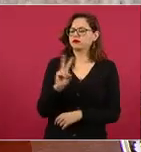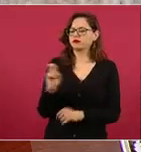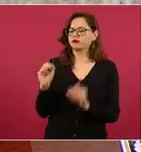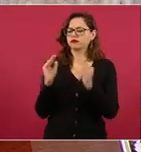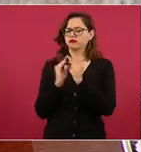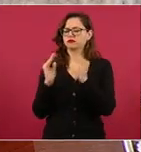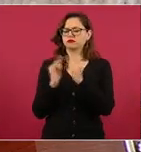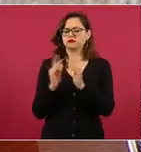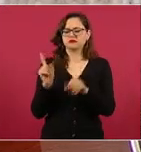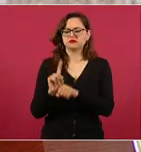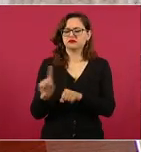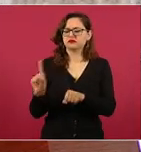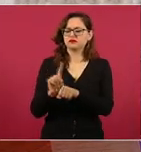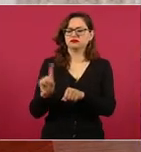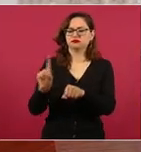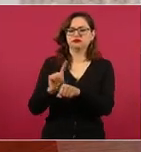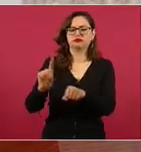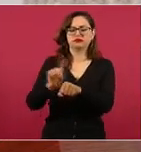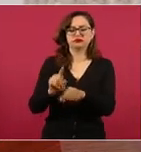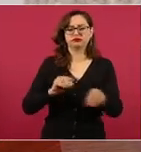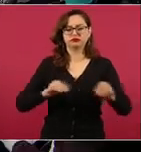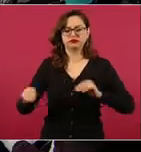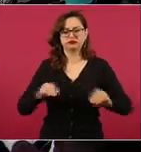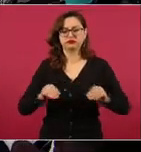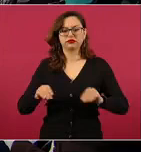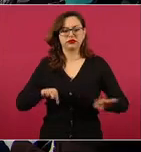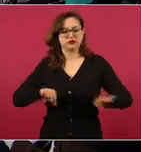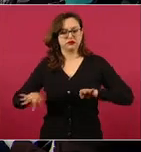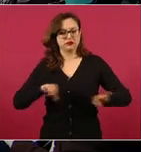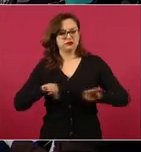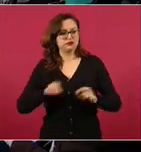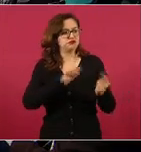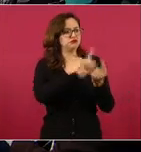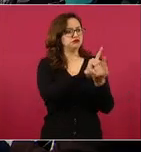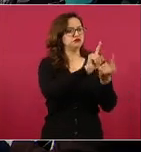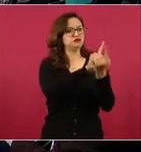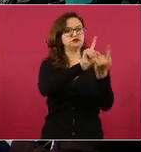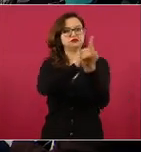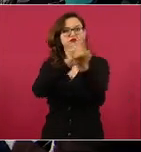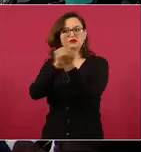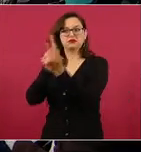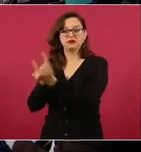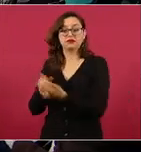Pero no, como se puso de moda lo del internet,